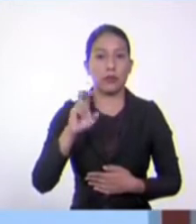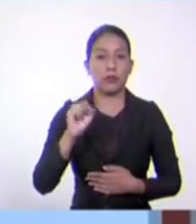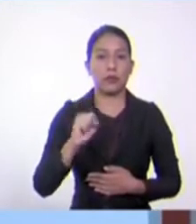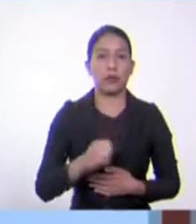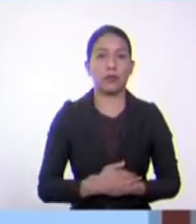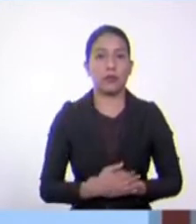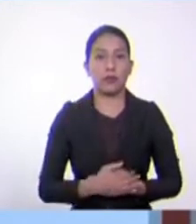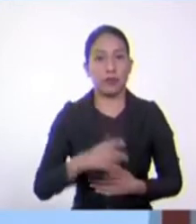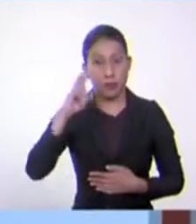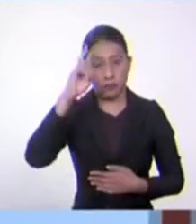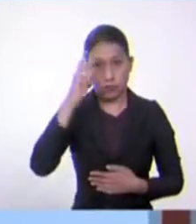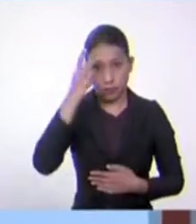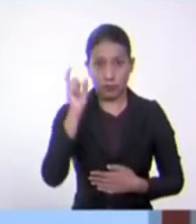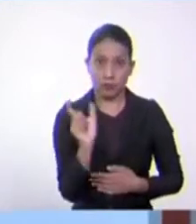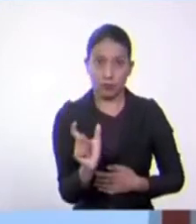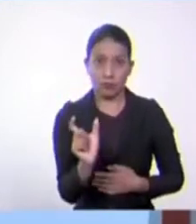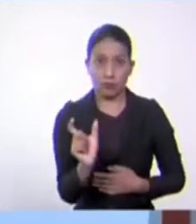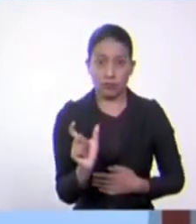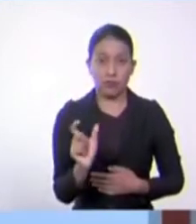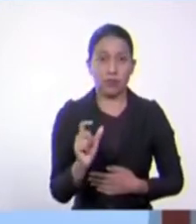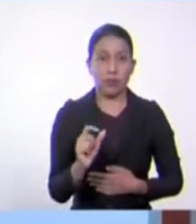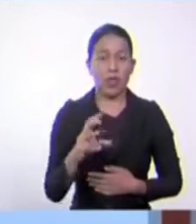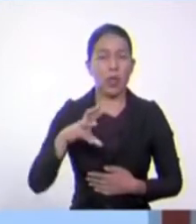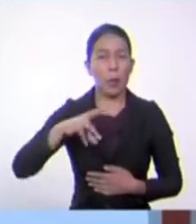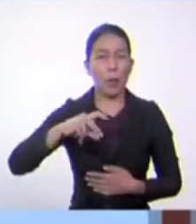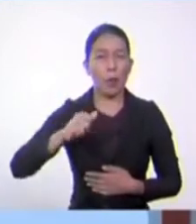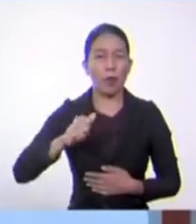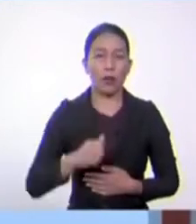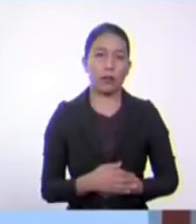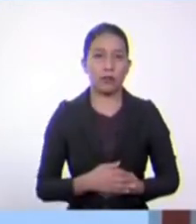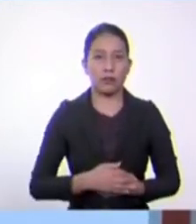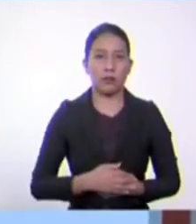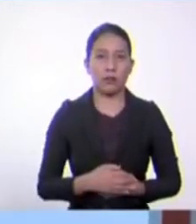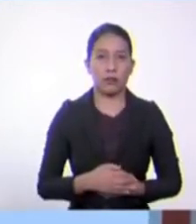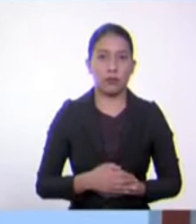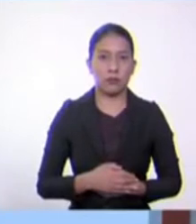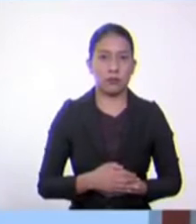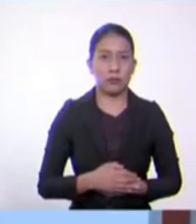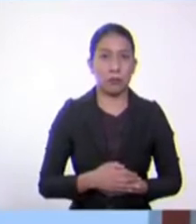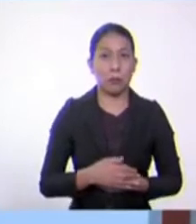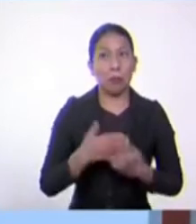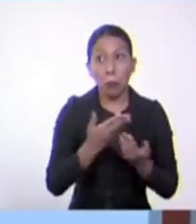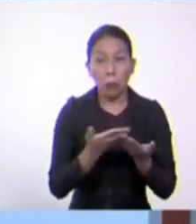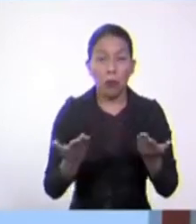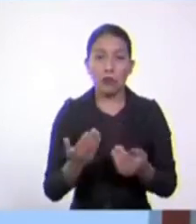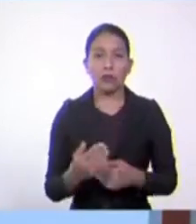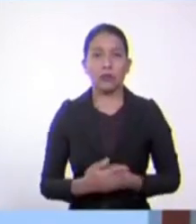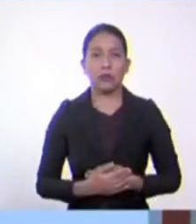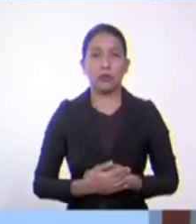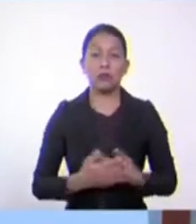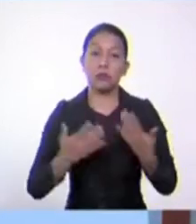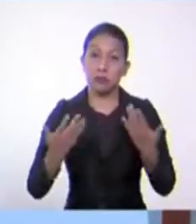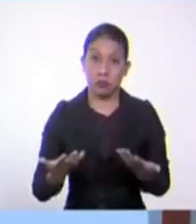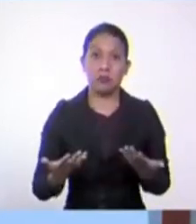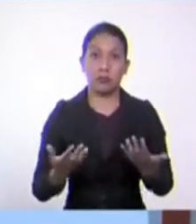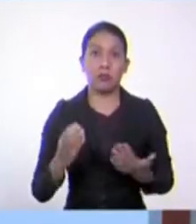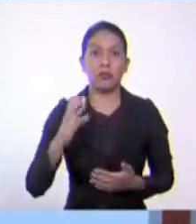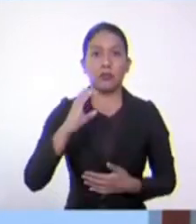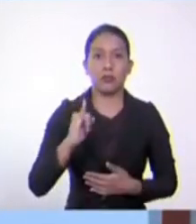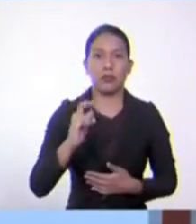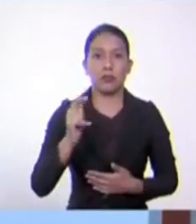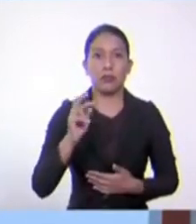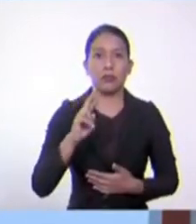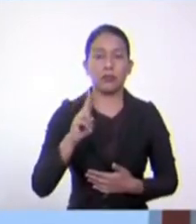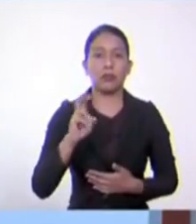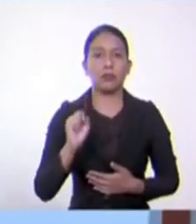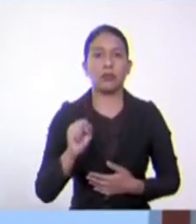el significado de la palabra faltante es limón, es decir, una entidad u objeto. Por lo tanto, citrus es